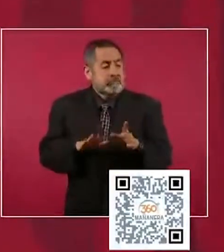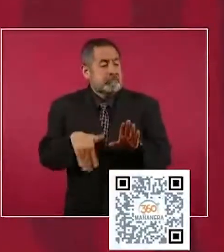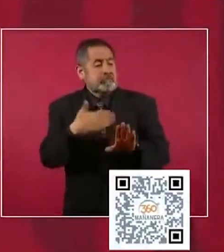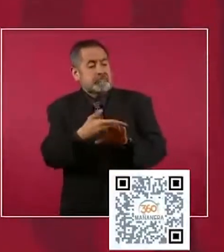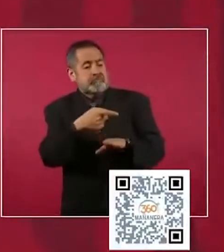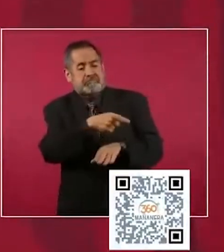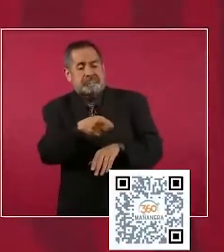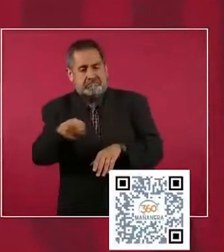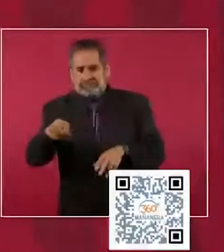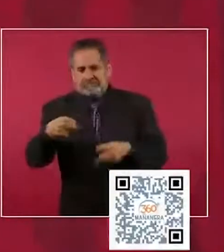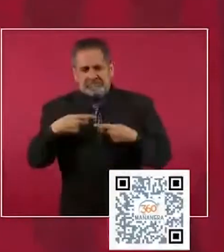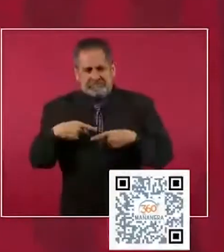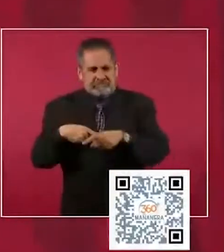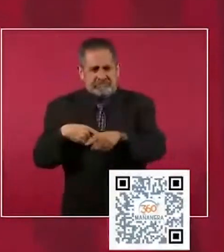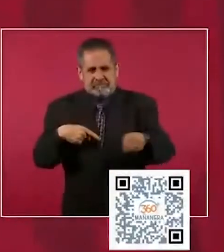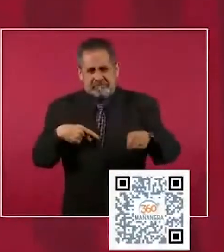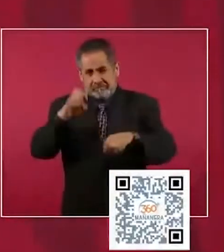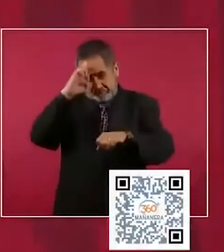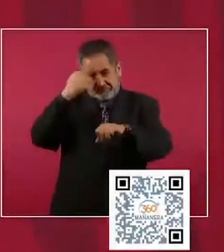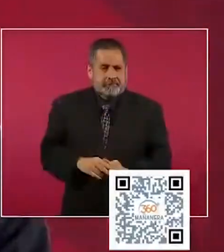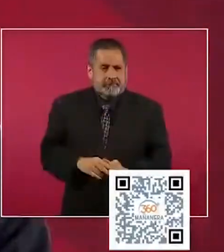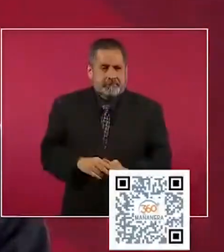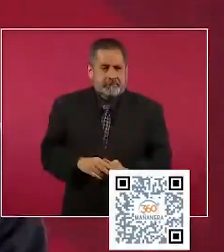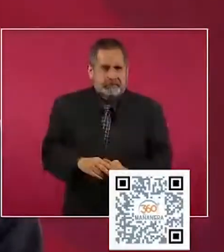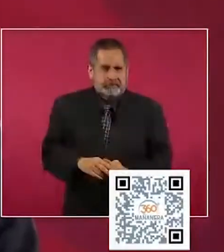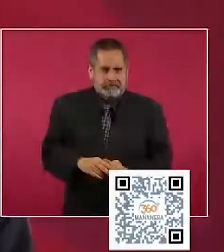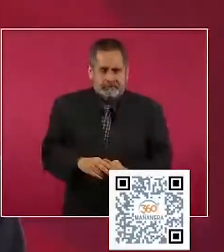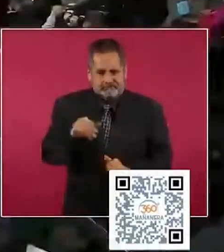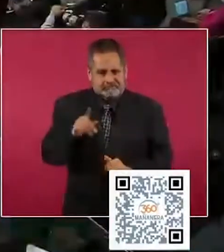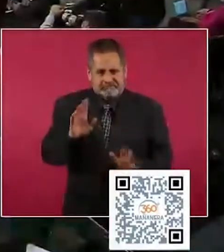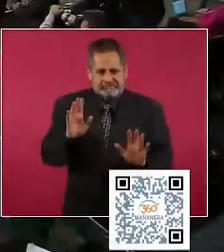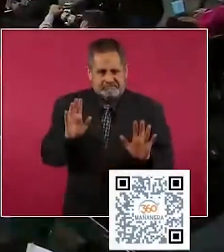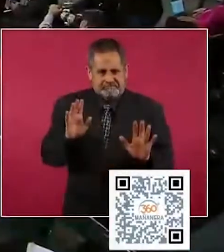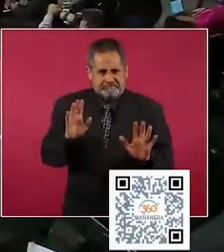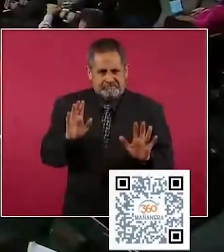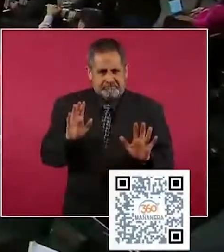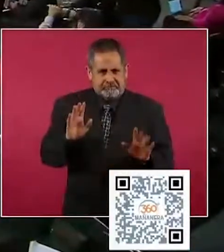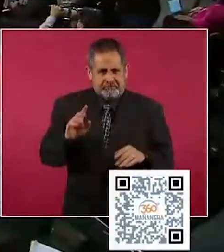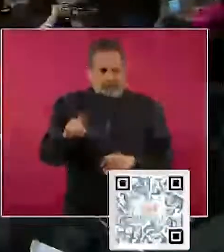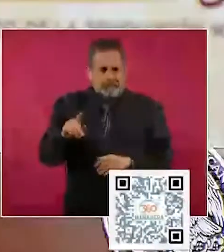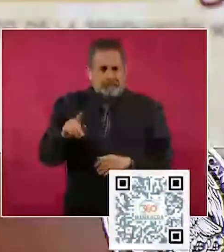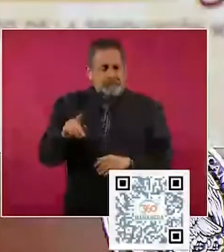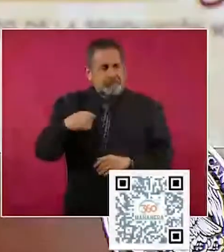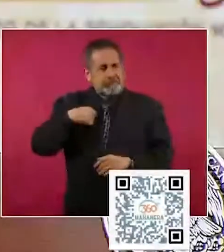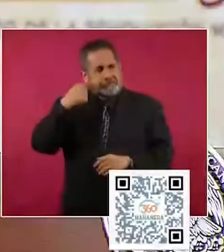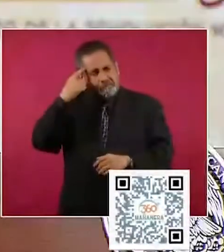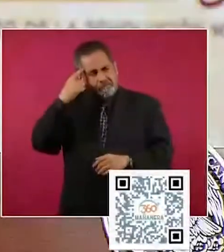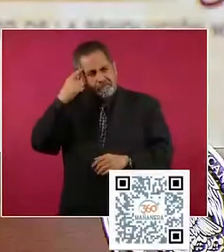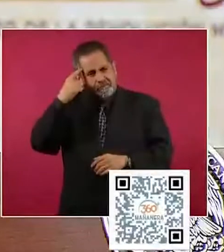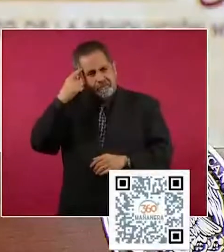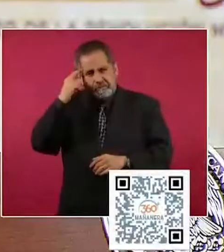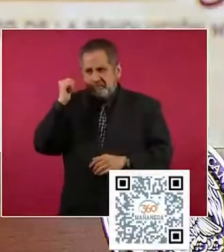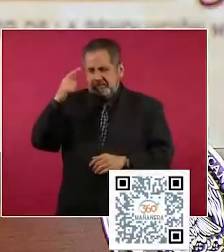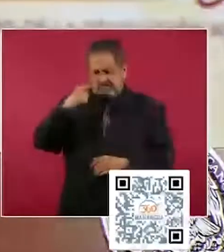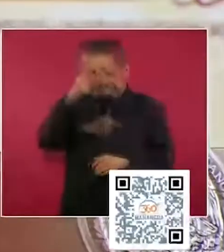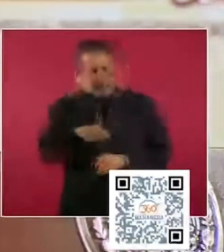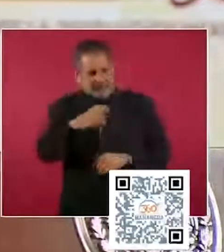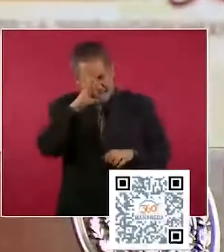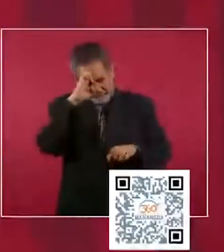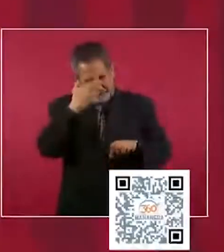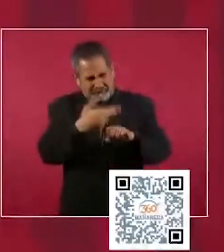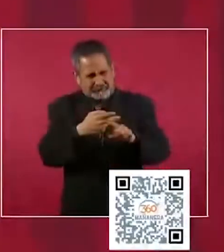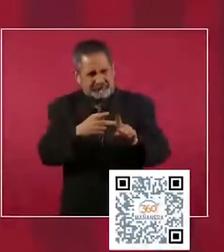contra de los extranjeros nunca tener una postura